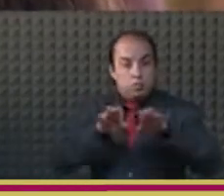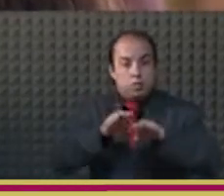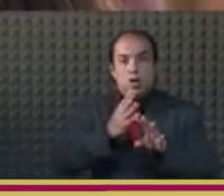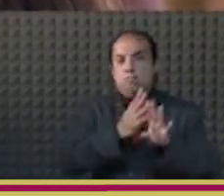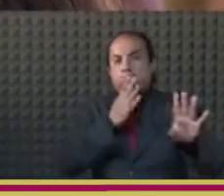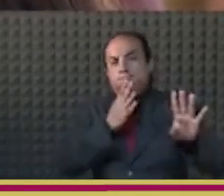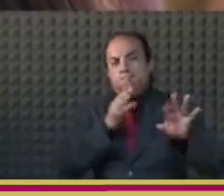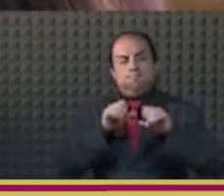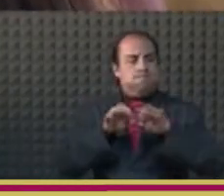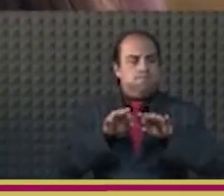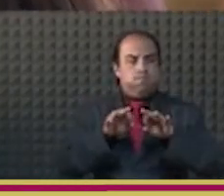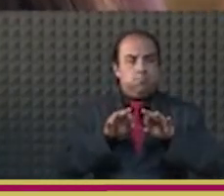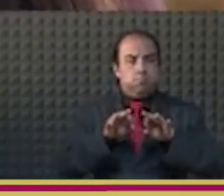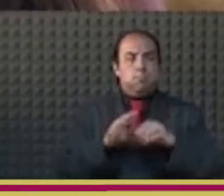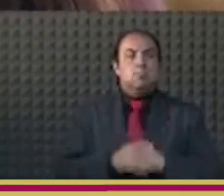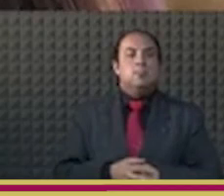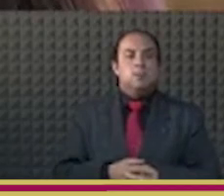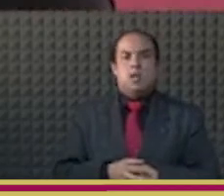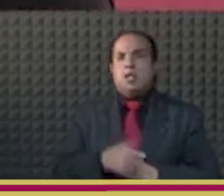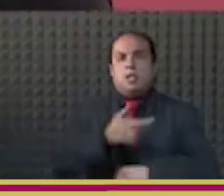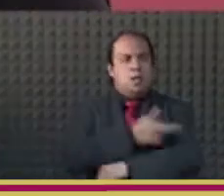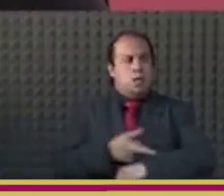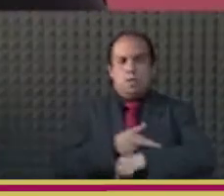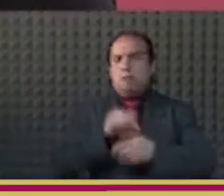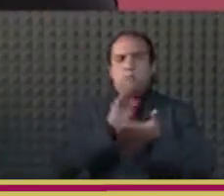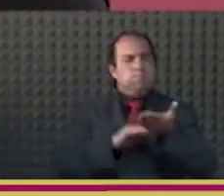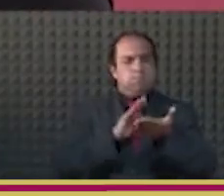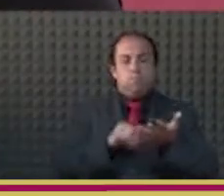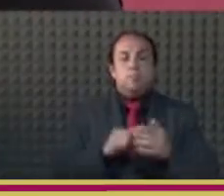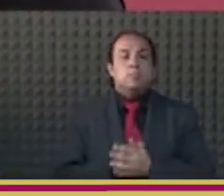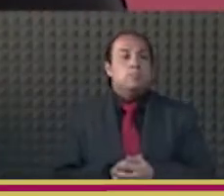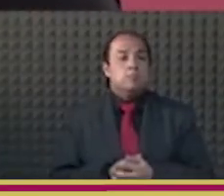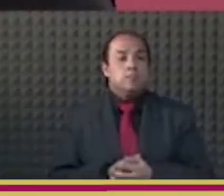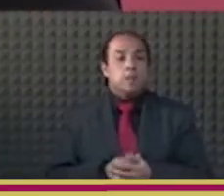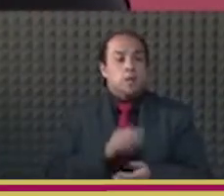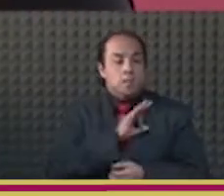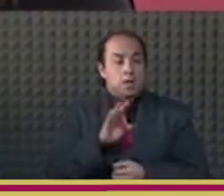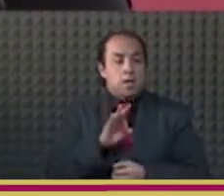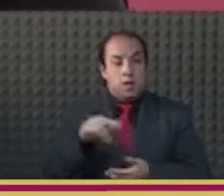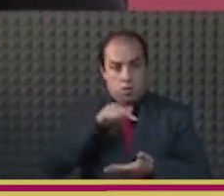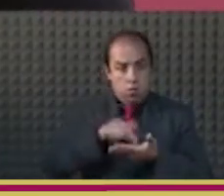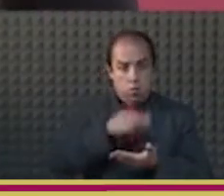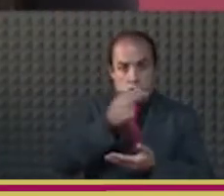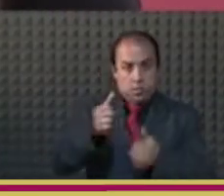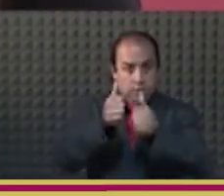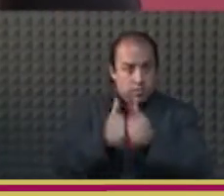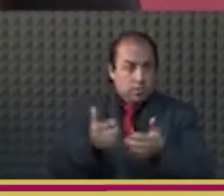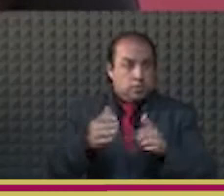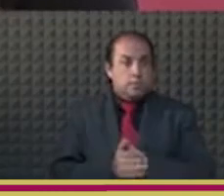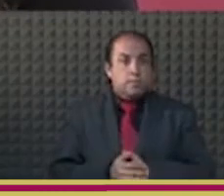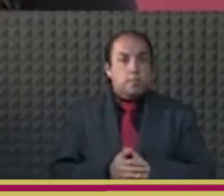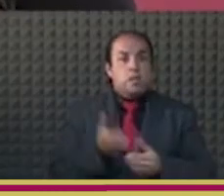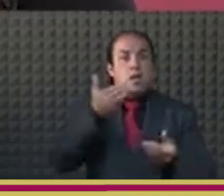en las oficinas burocráticas, sin trámites, sin papeleo, que puedan desde donde estén acudir al portal